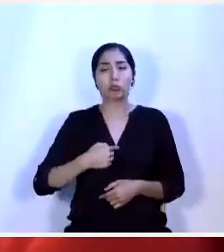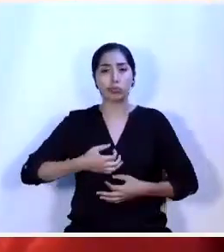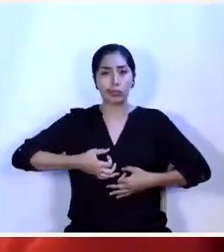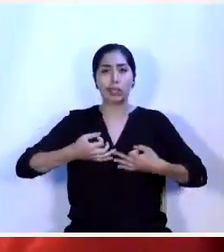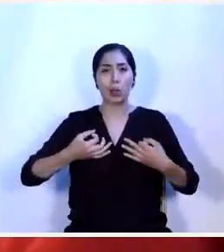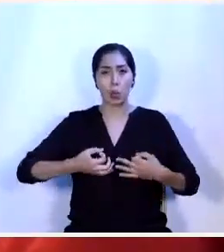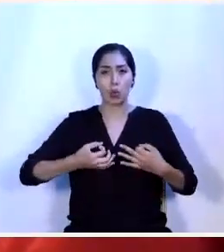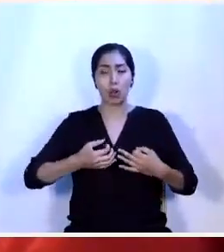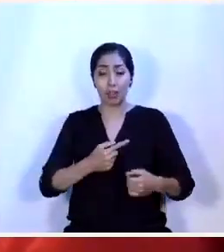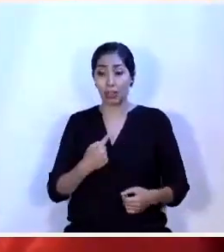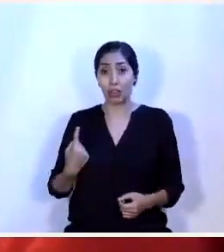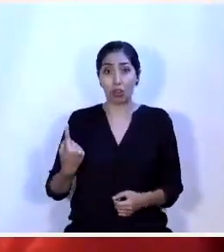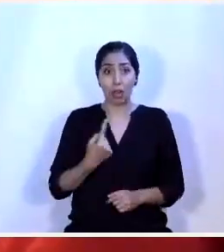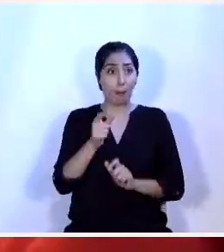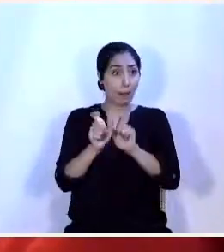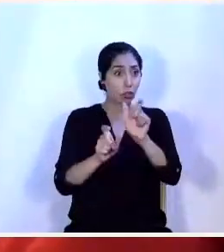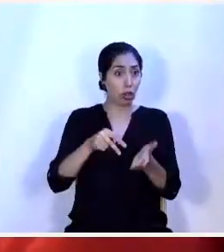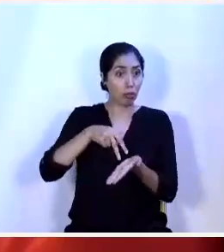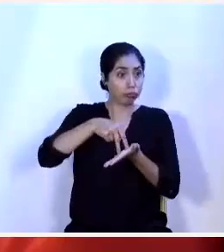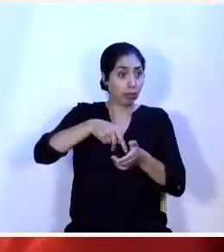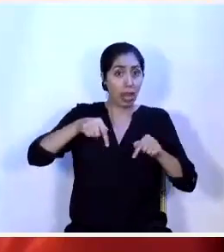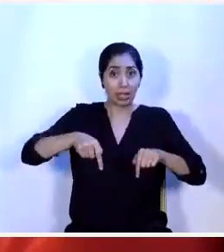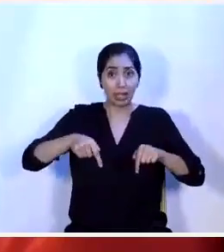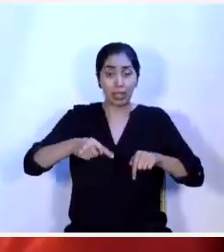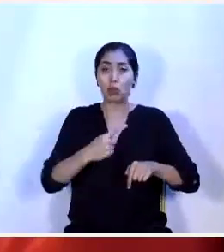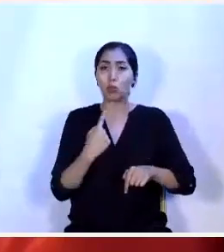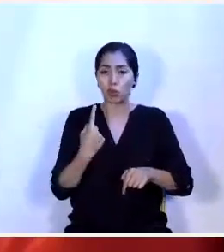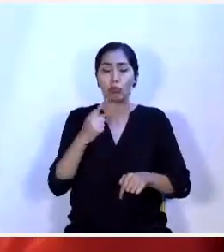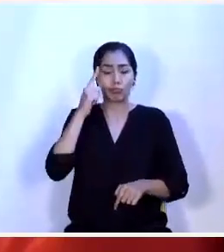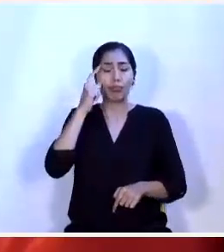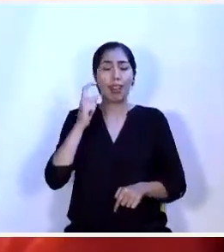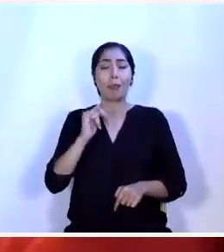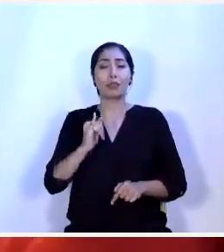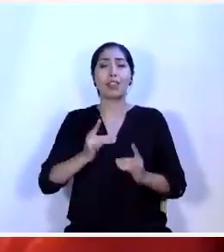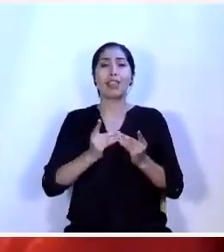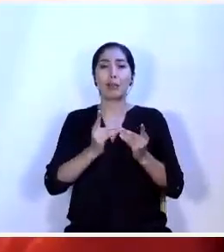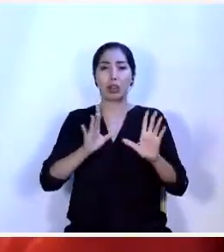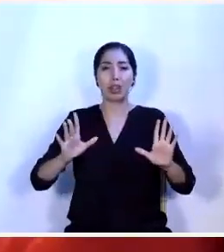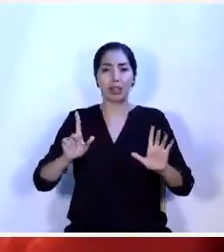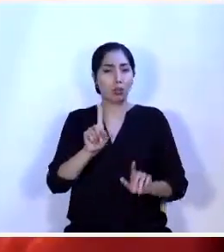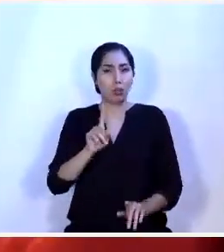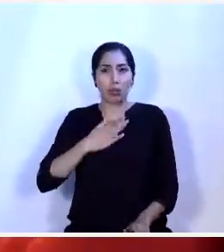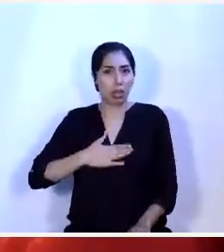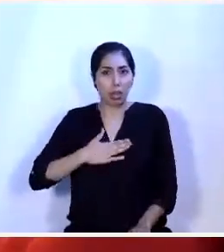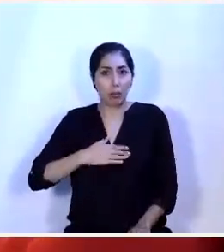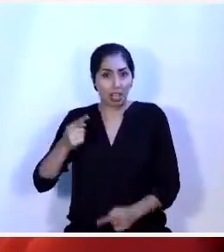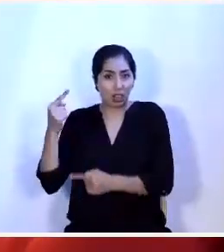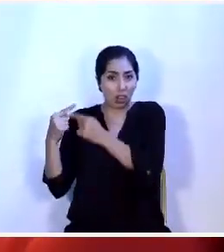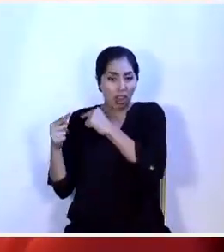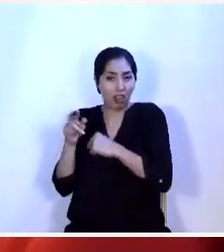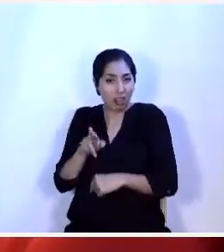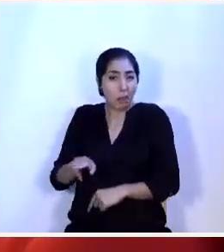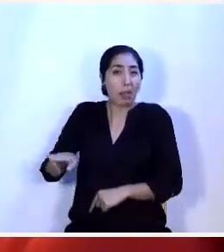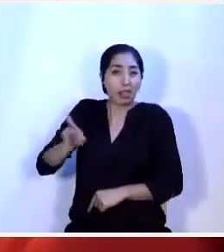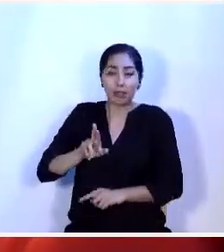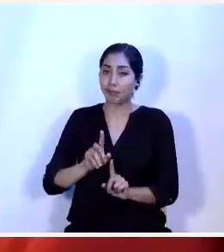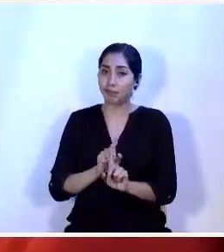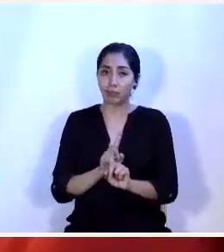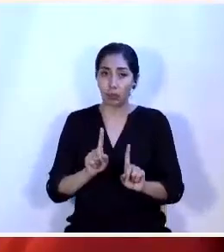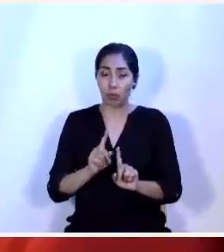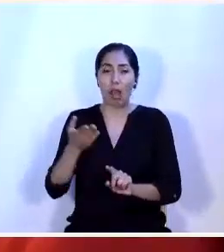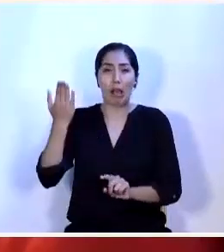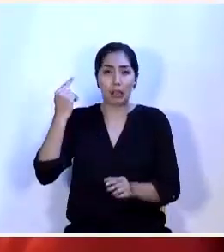todos quienes están aquí presentes somos demócratas y no queremos repetir la historia, que en ese entonces, esto